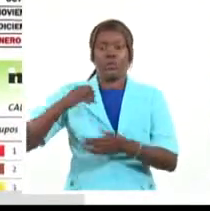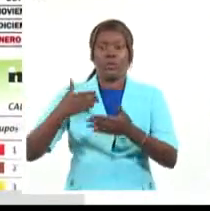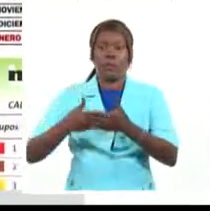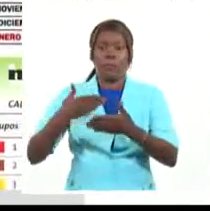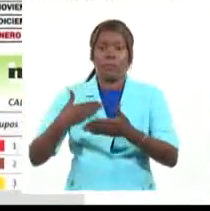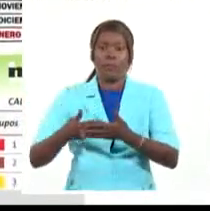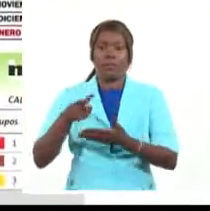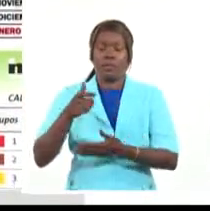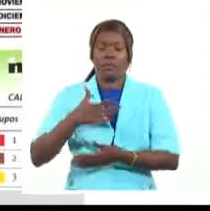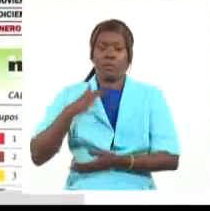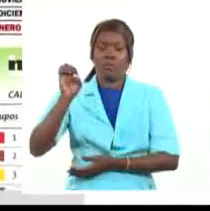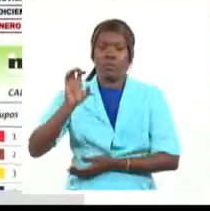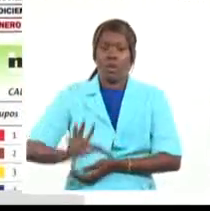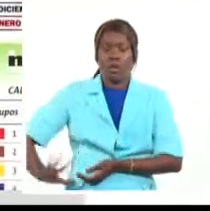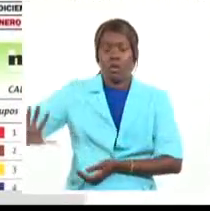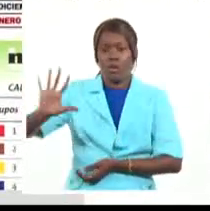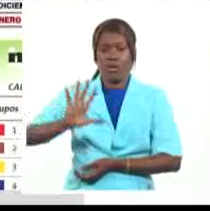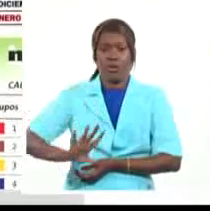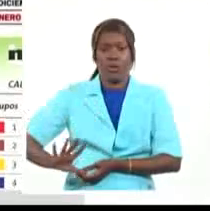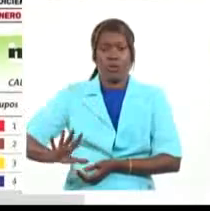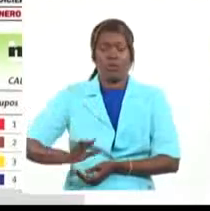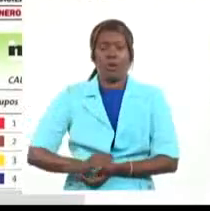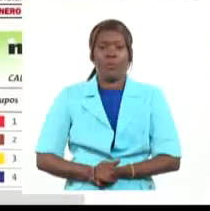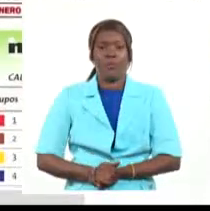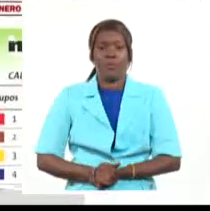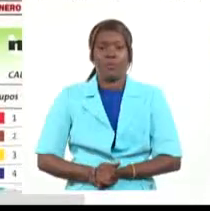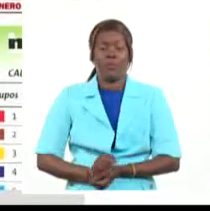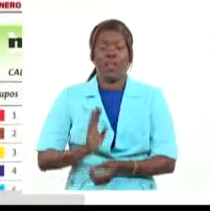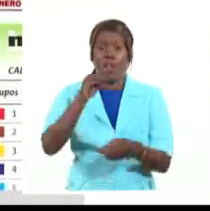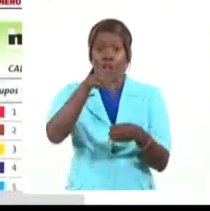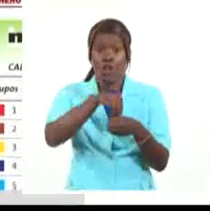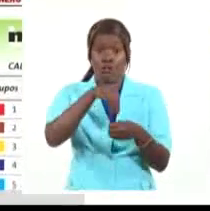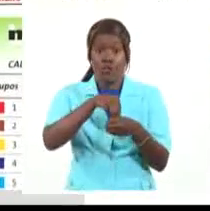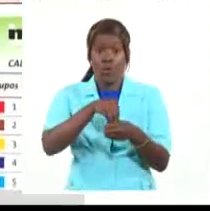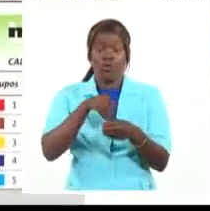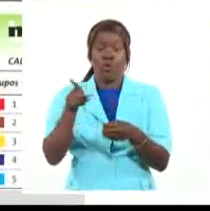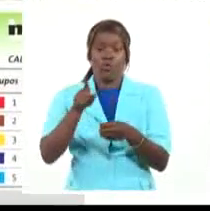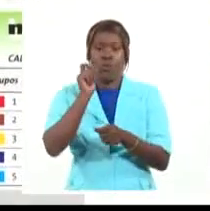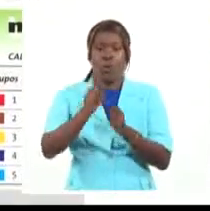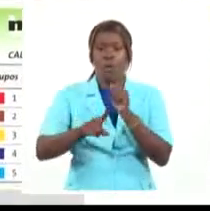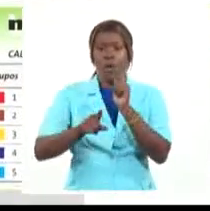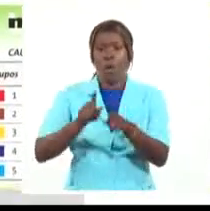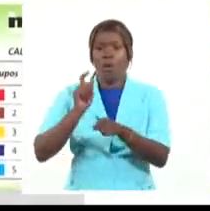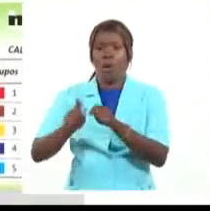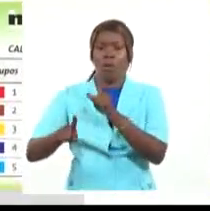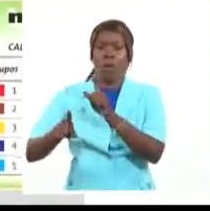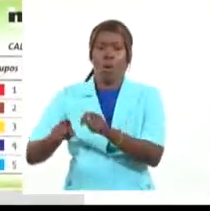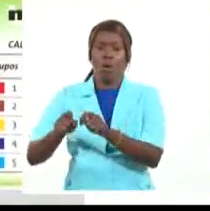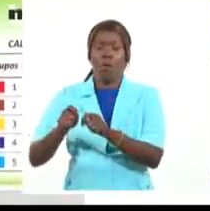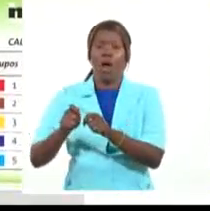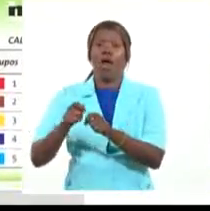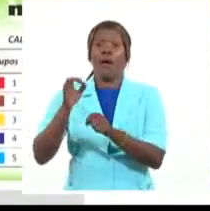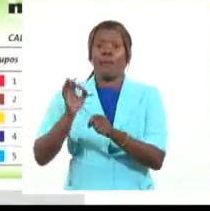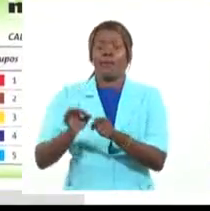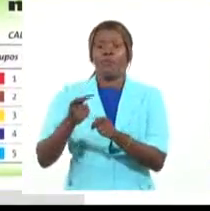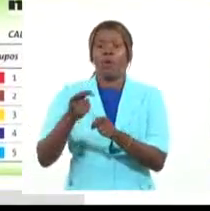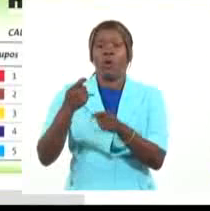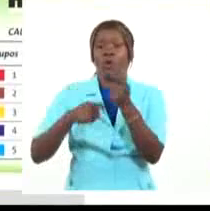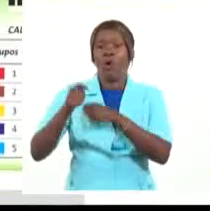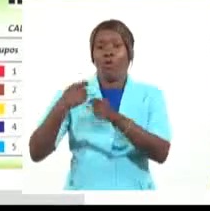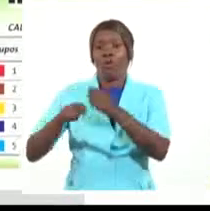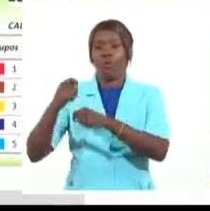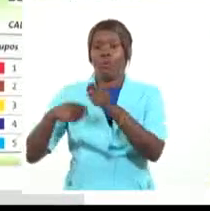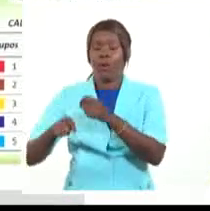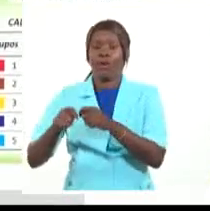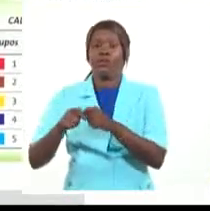offshore en Gran Caimán. Como se conoce, los fondos buitres compran en el mercado secundario a precios de remate las deudas